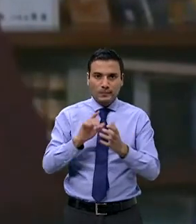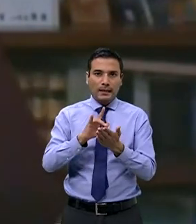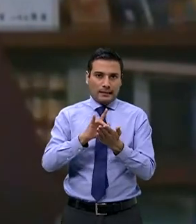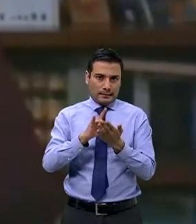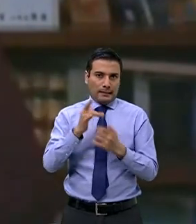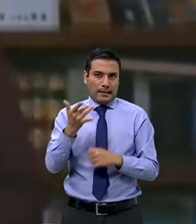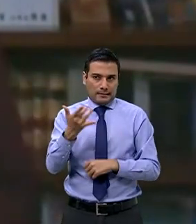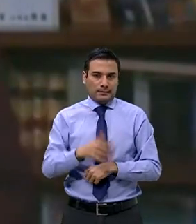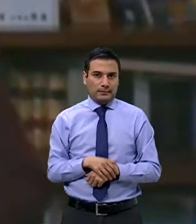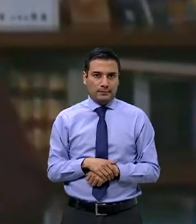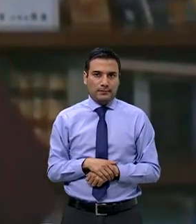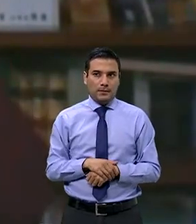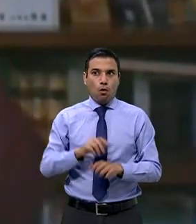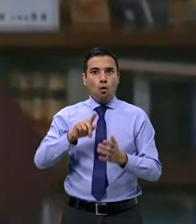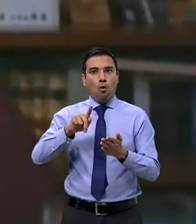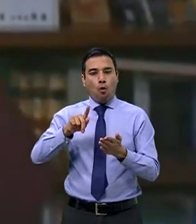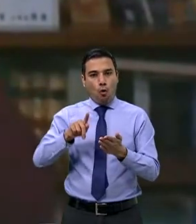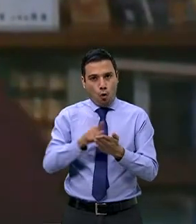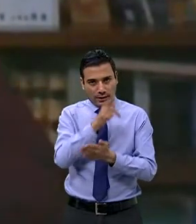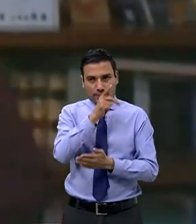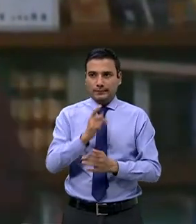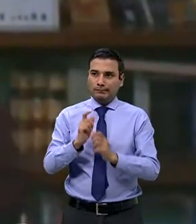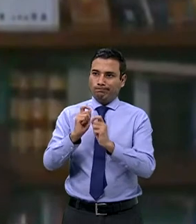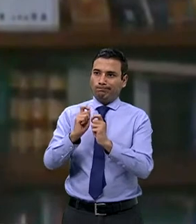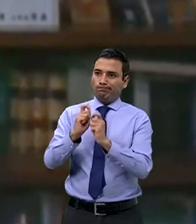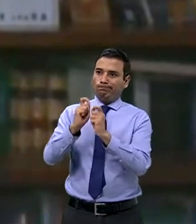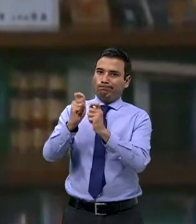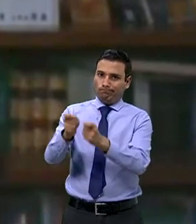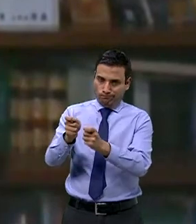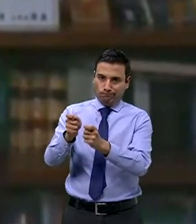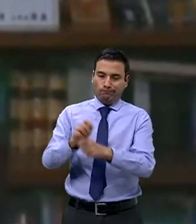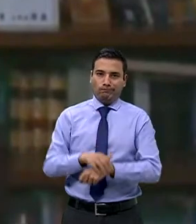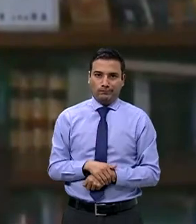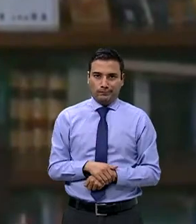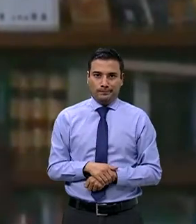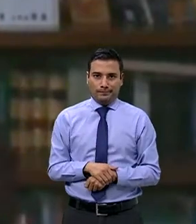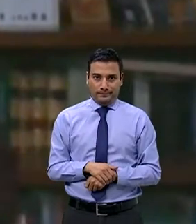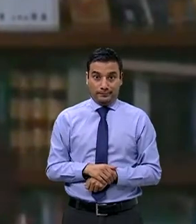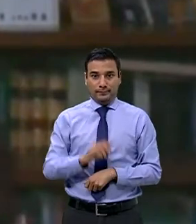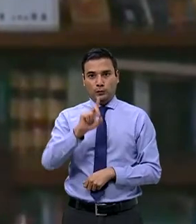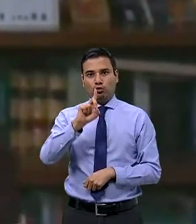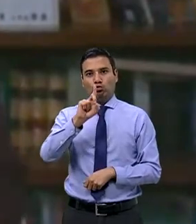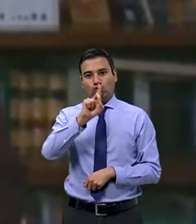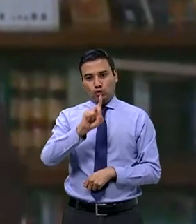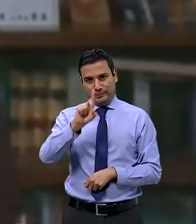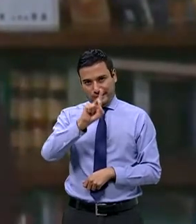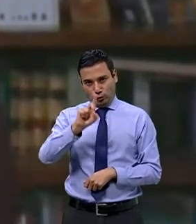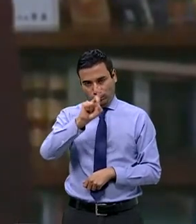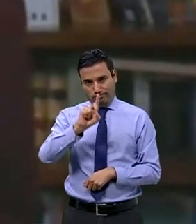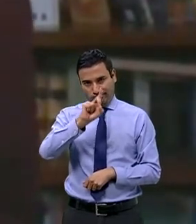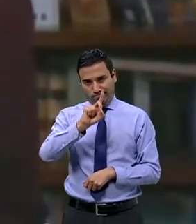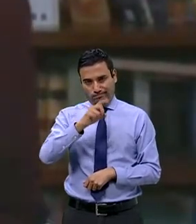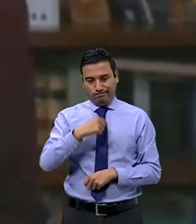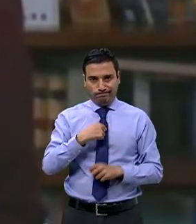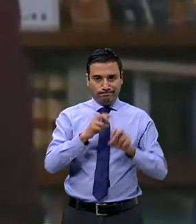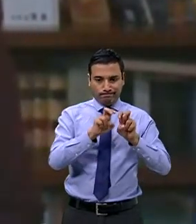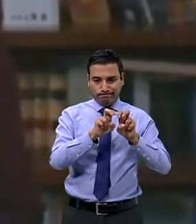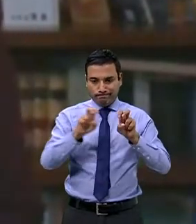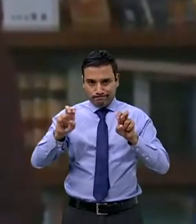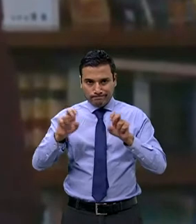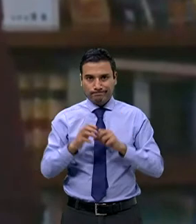este regalarle estas horas este domingo a la ciudadanía a sus vecinas a sus vecinos para